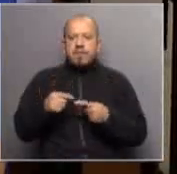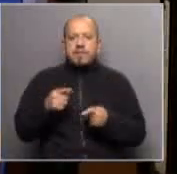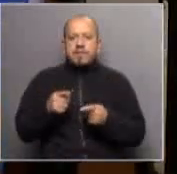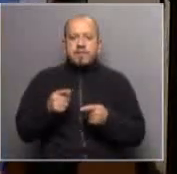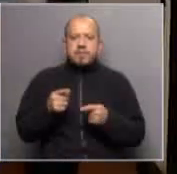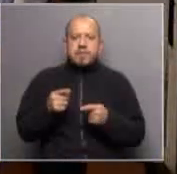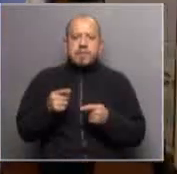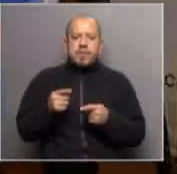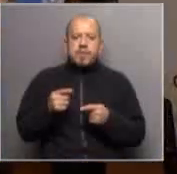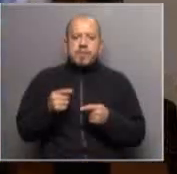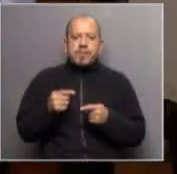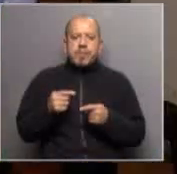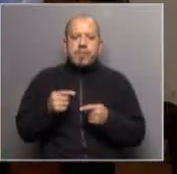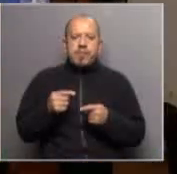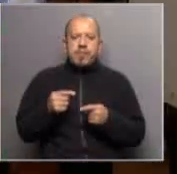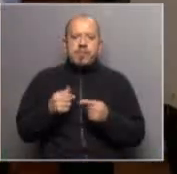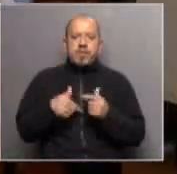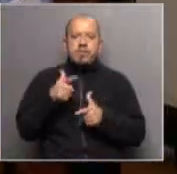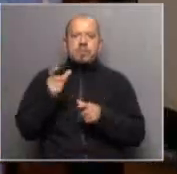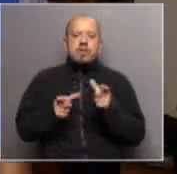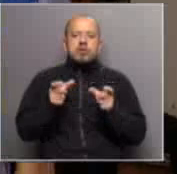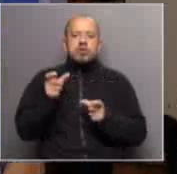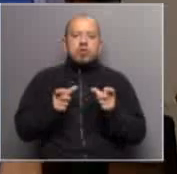Siempre medio que la gente le fue también imprimiendo